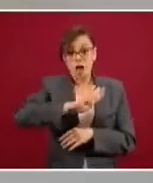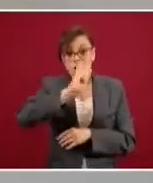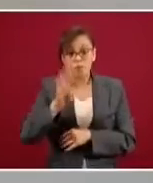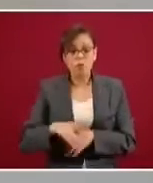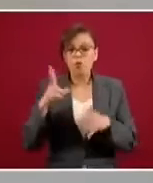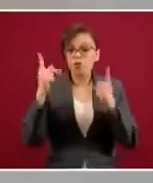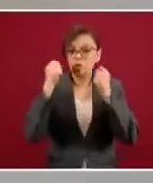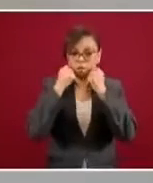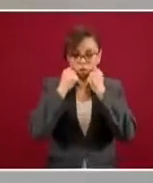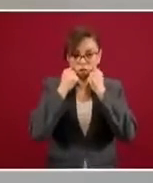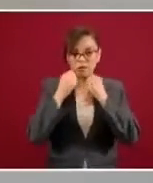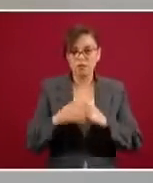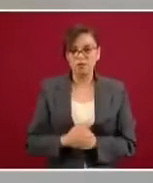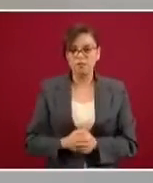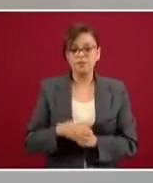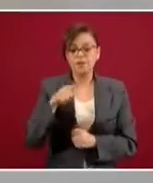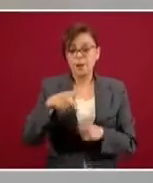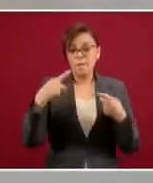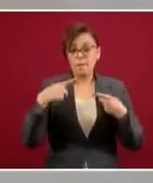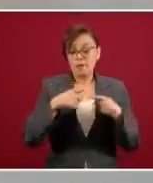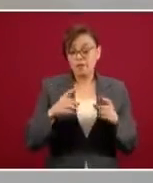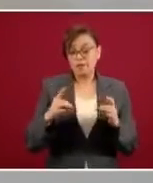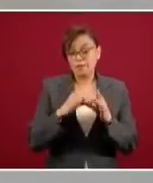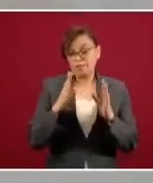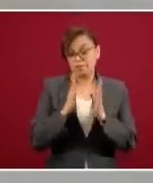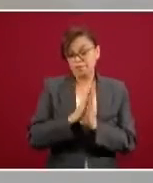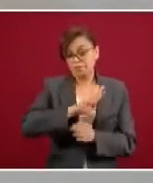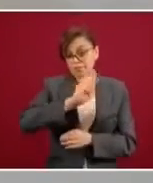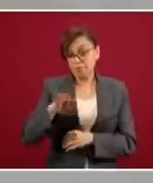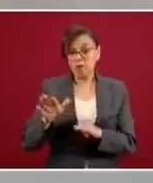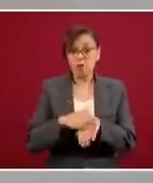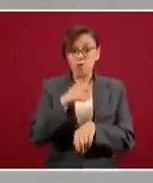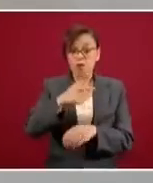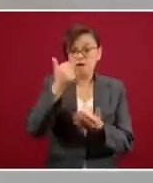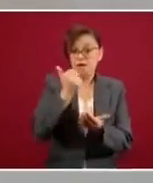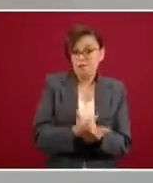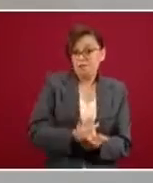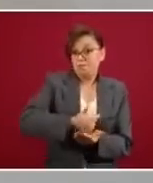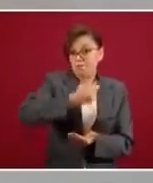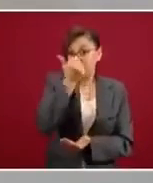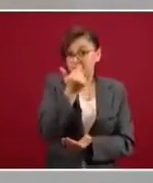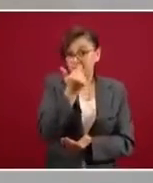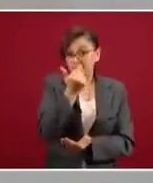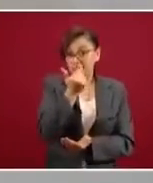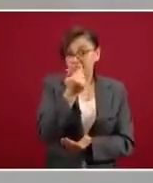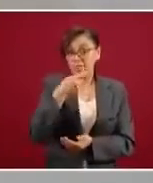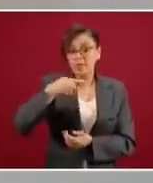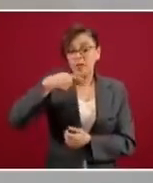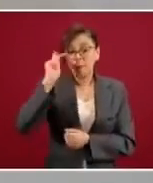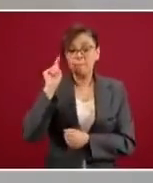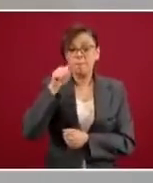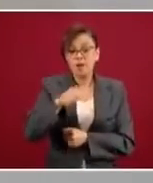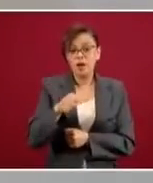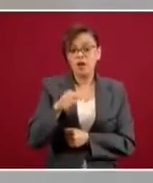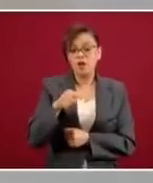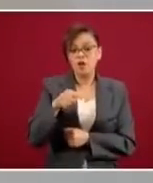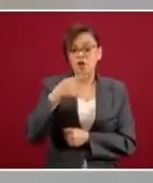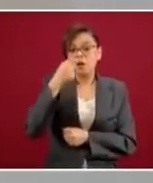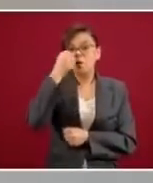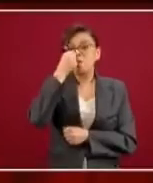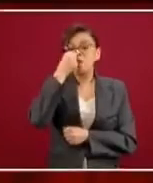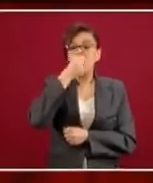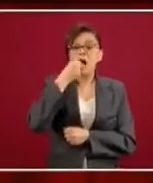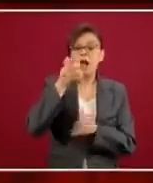persona estaba en estado grave y lamentablemente perdió la vida, pero la muestra ya se estaba procesando, en cuanto